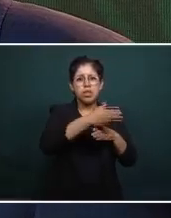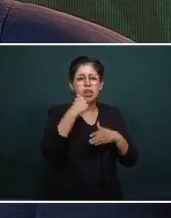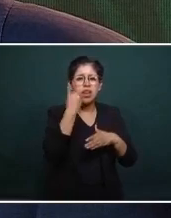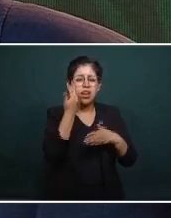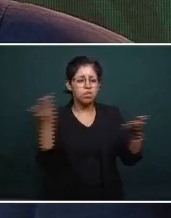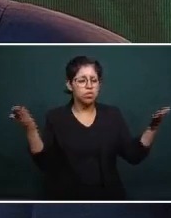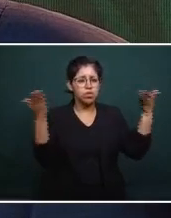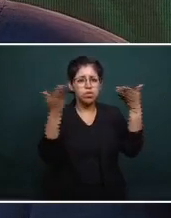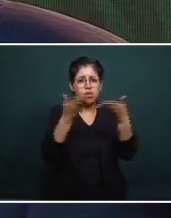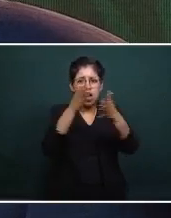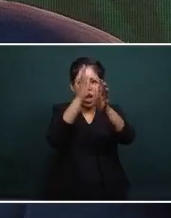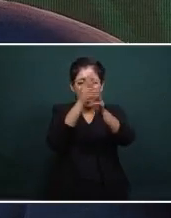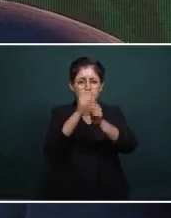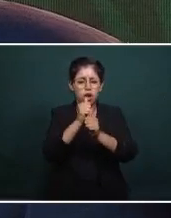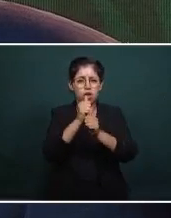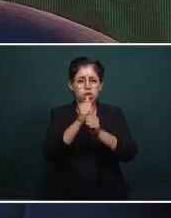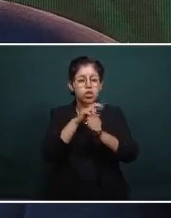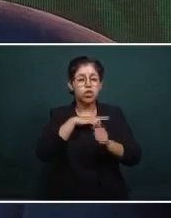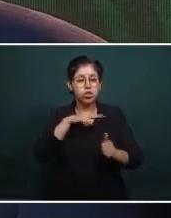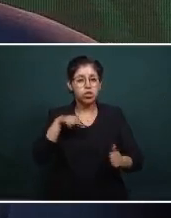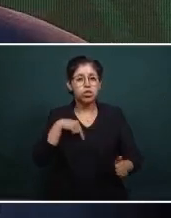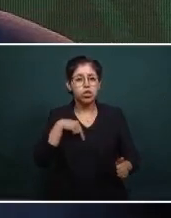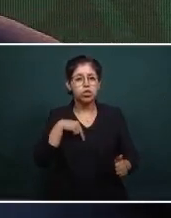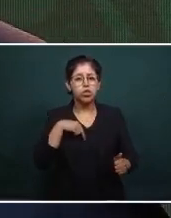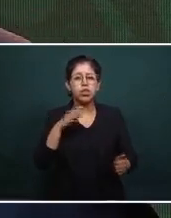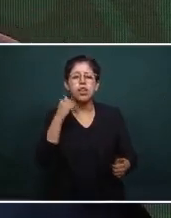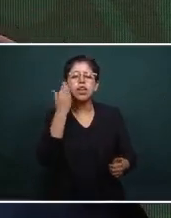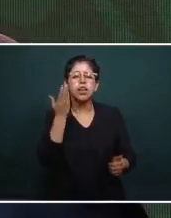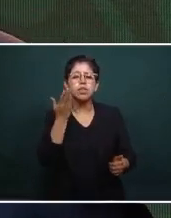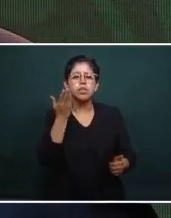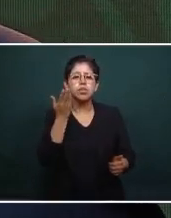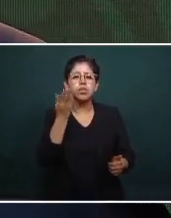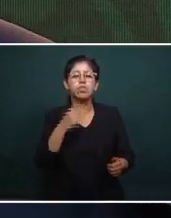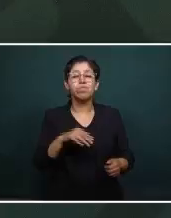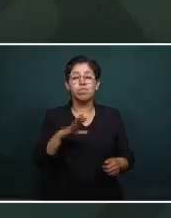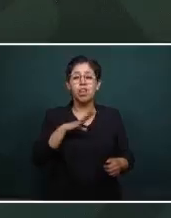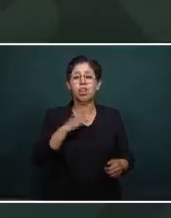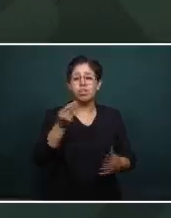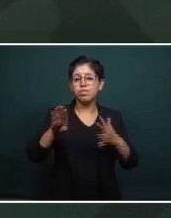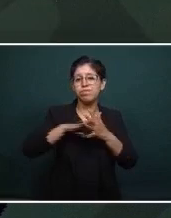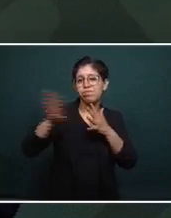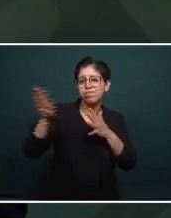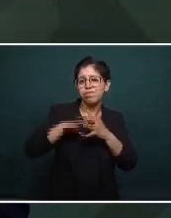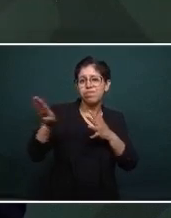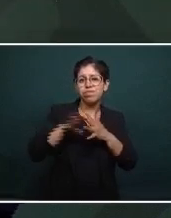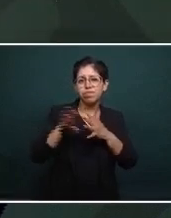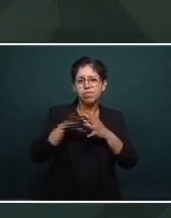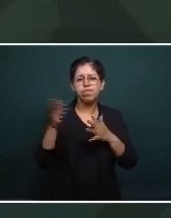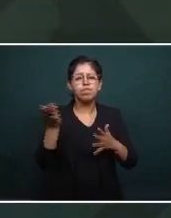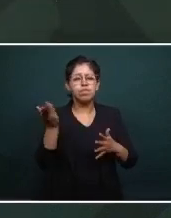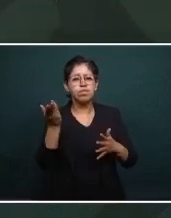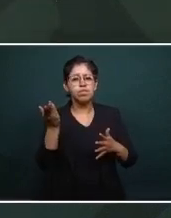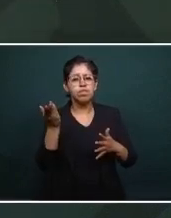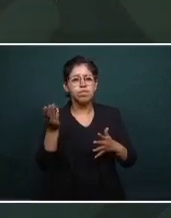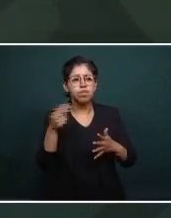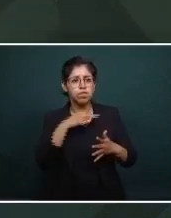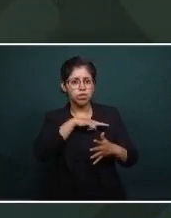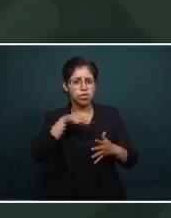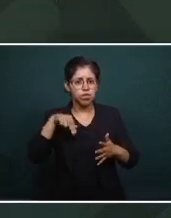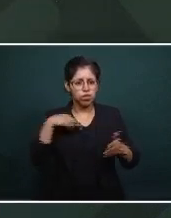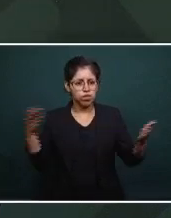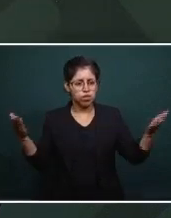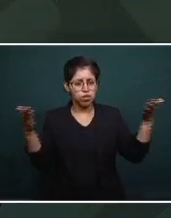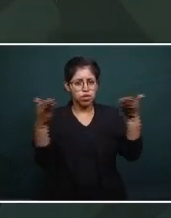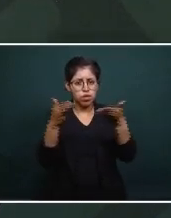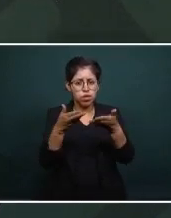venido insistiendo que ante el fenómeno migratorio lo mejor es la cooperación para el